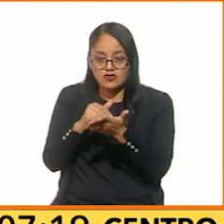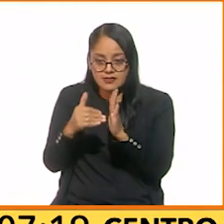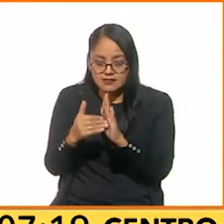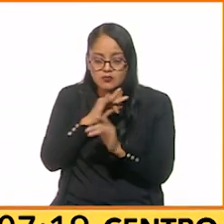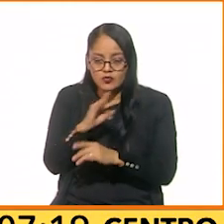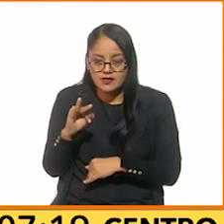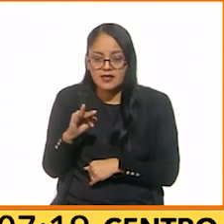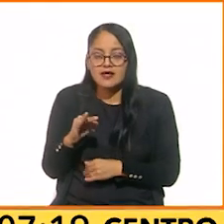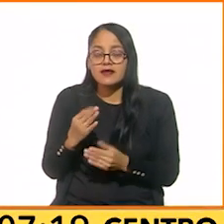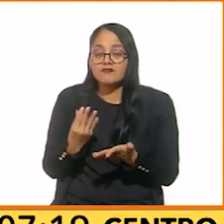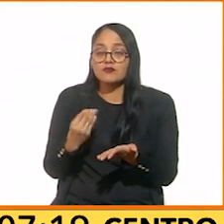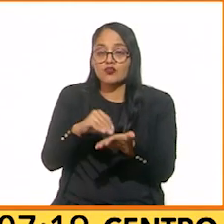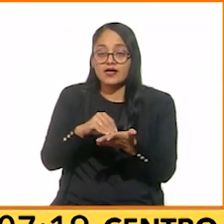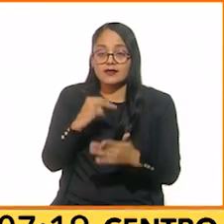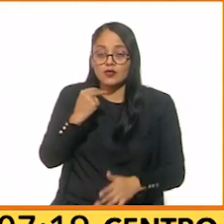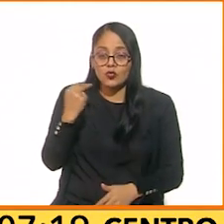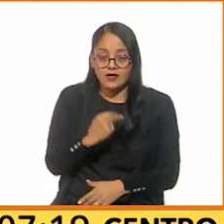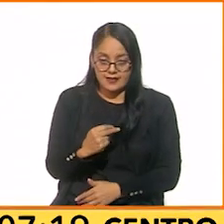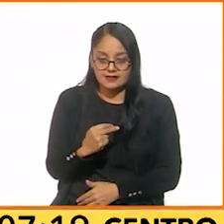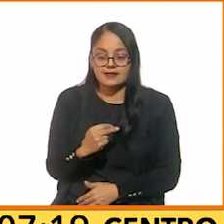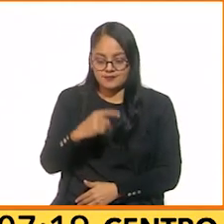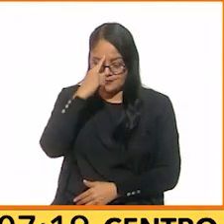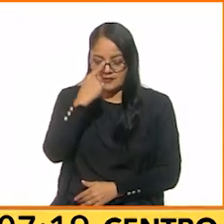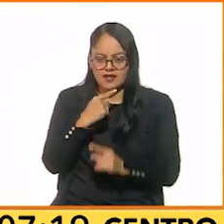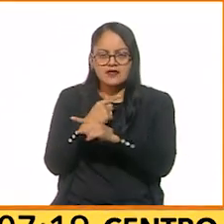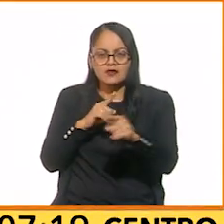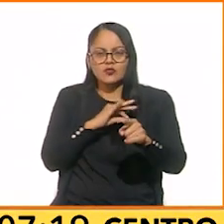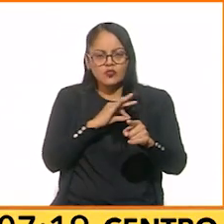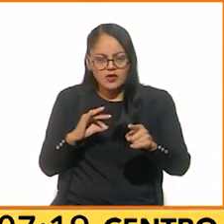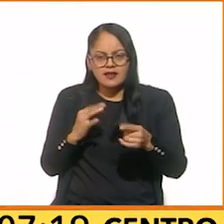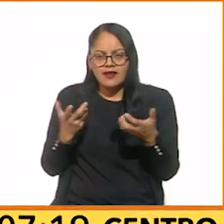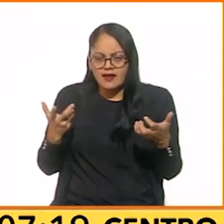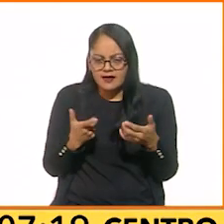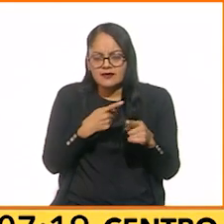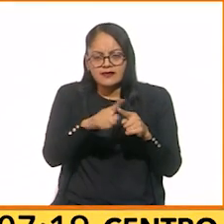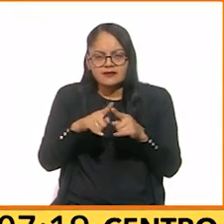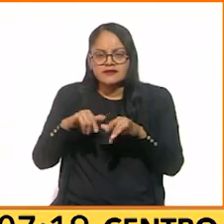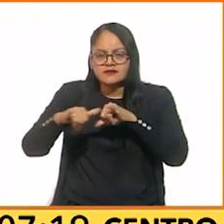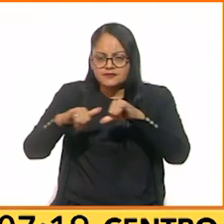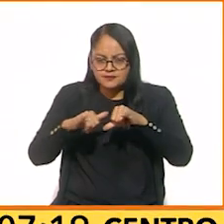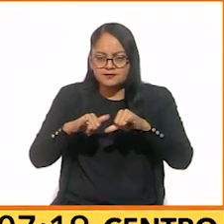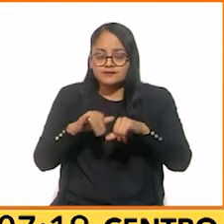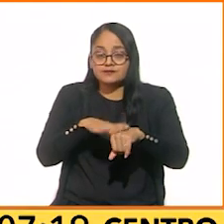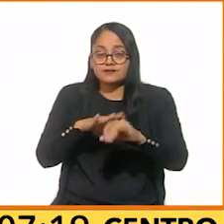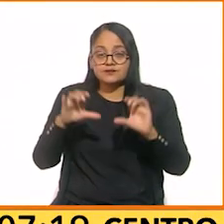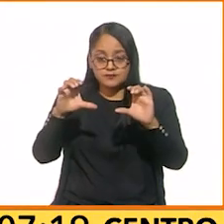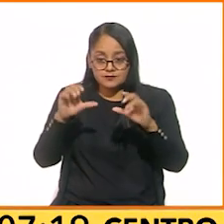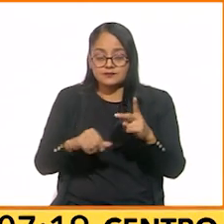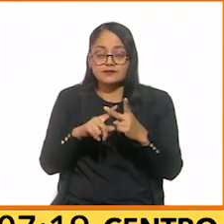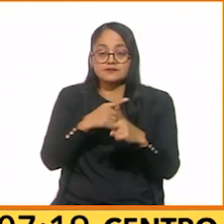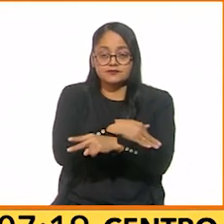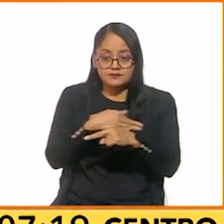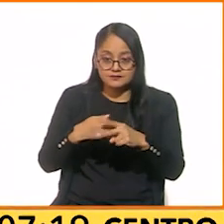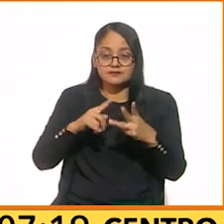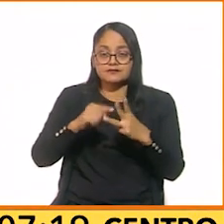estratégica, tipifique urgentemente para que podamos desarrollar acciones en los territorios a nivel preventivo, las familias,